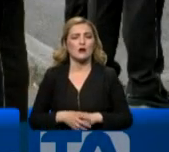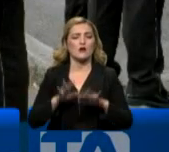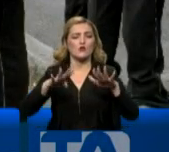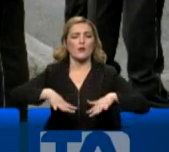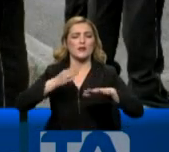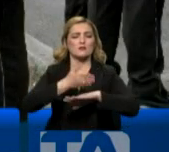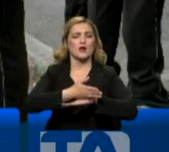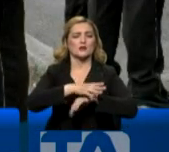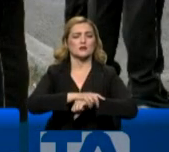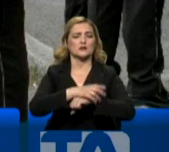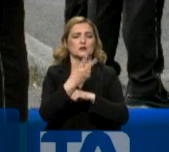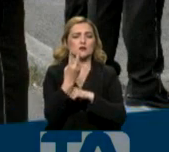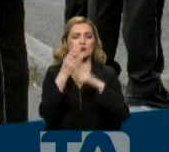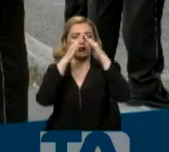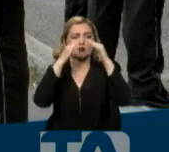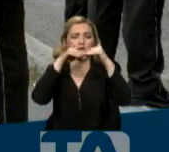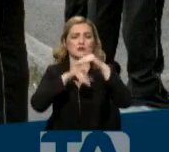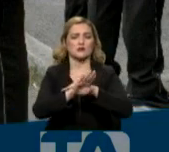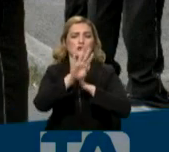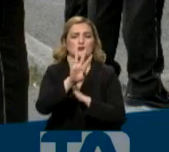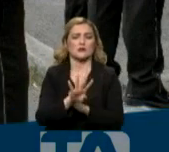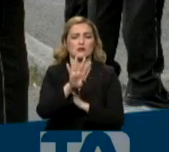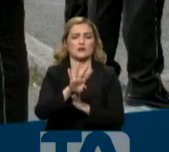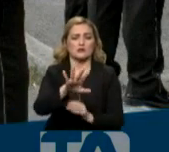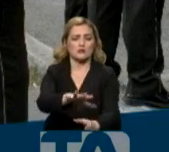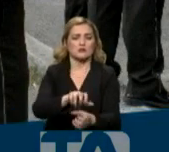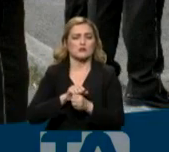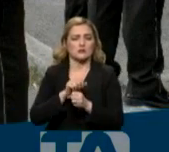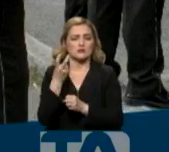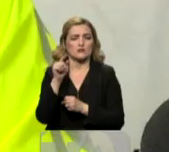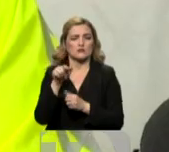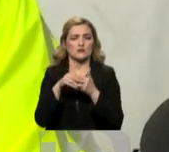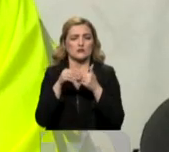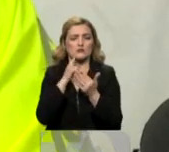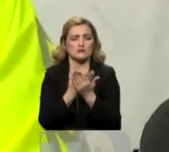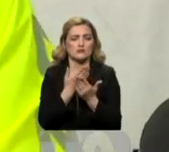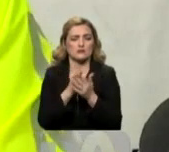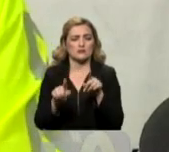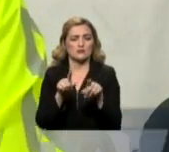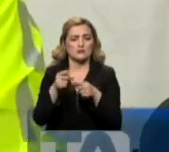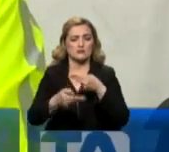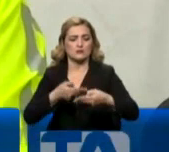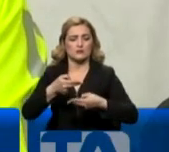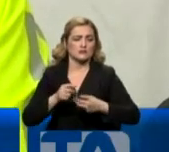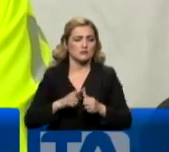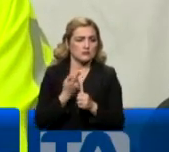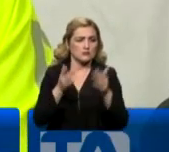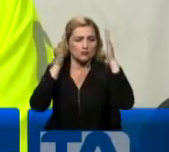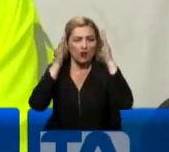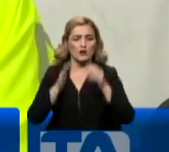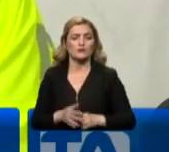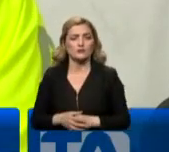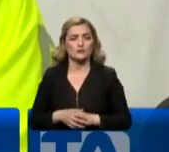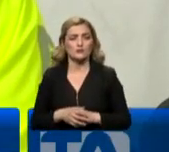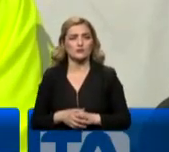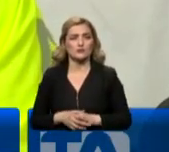2 detenidos, 4 allanamientos y la incautación de $12,000, entre otras evidencias. Lo que sé es que el negocio primordial a la que se